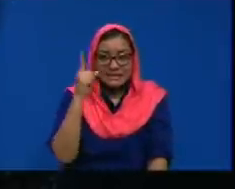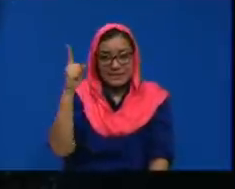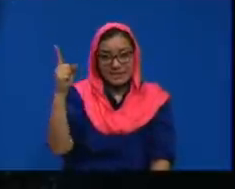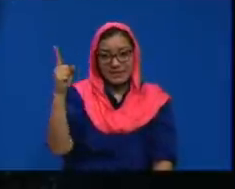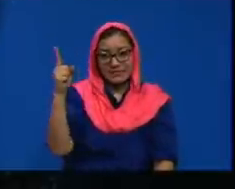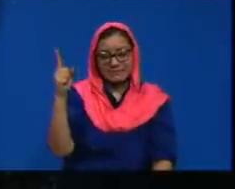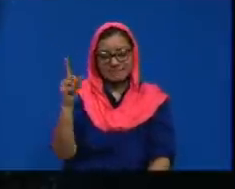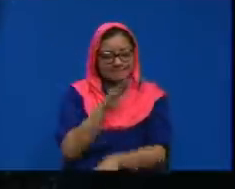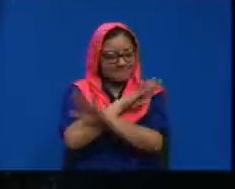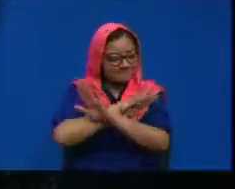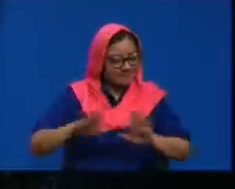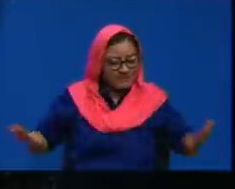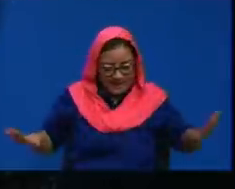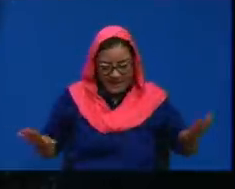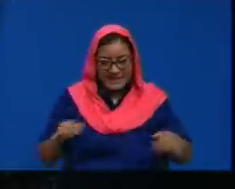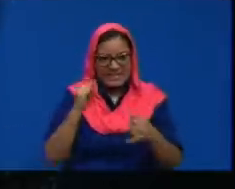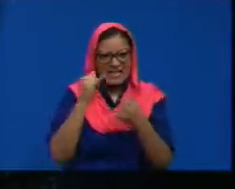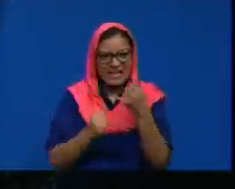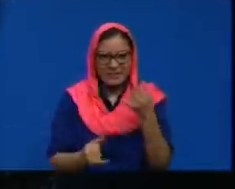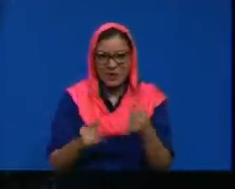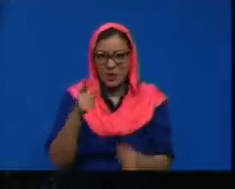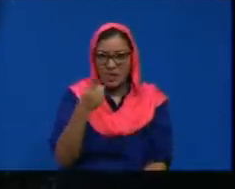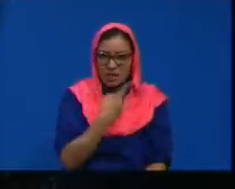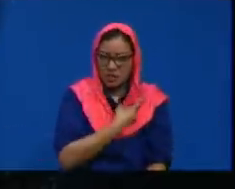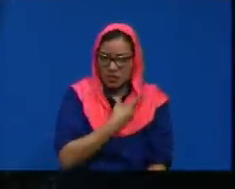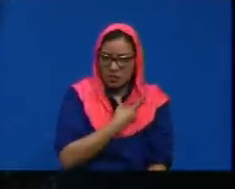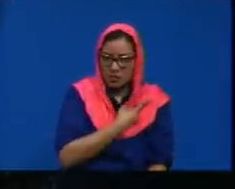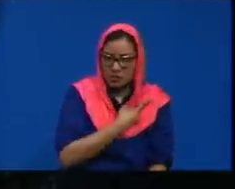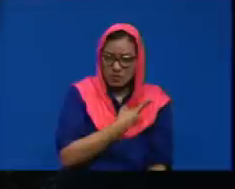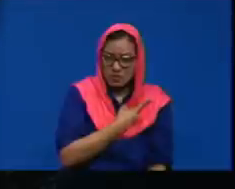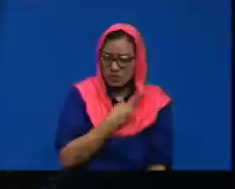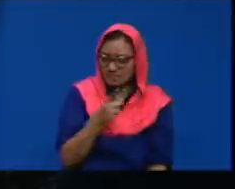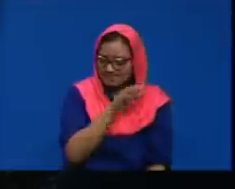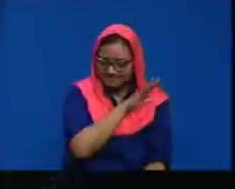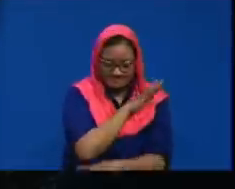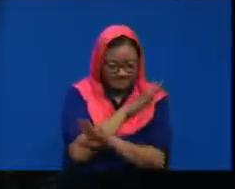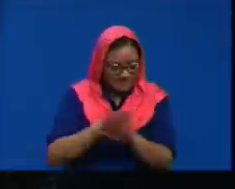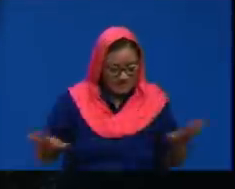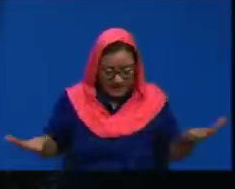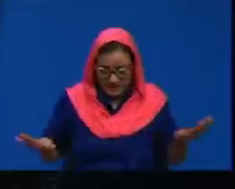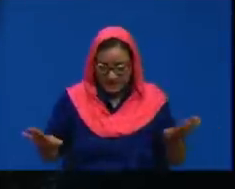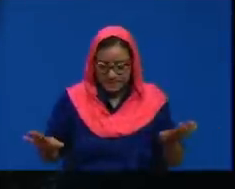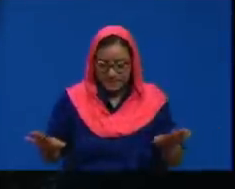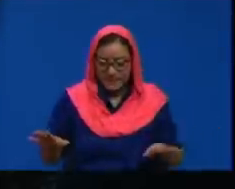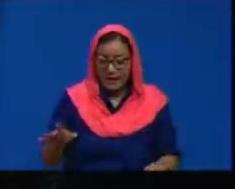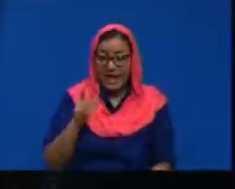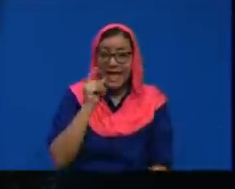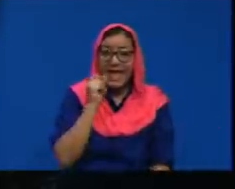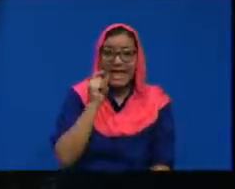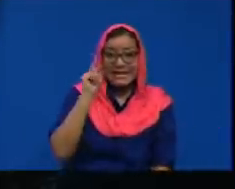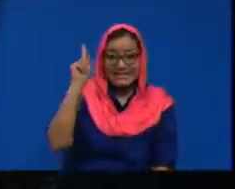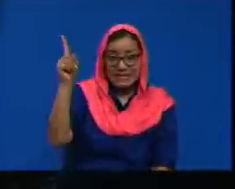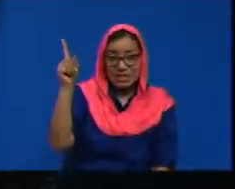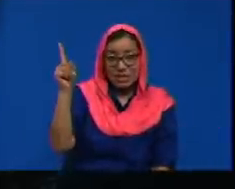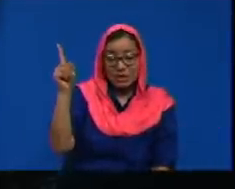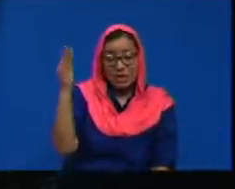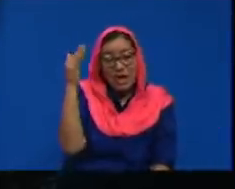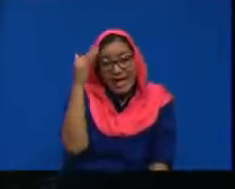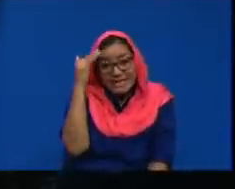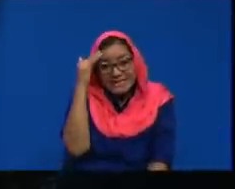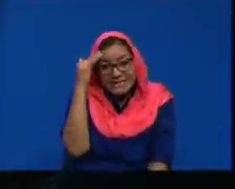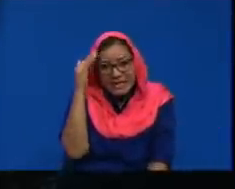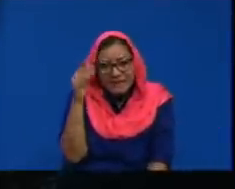acabó la huerfandad. Ahora, pueblo, yo estoy reconociendo a